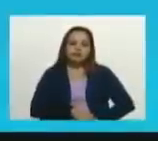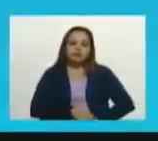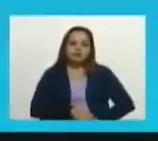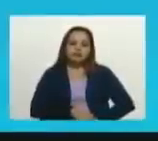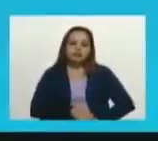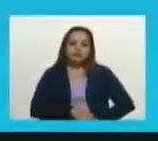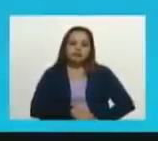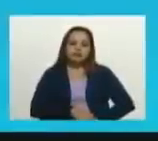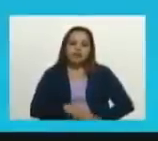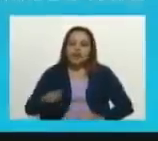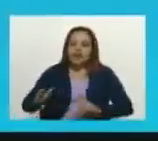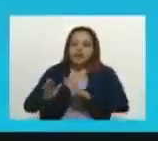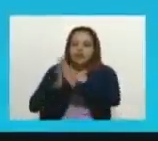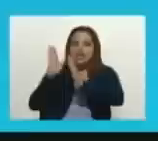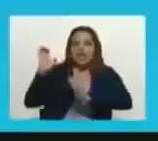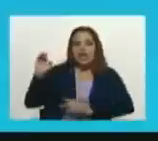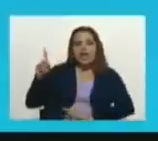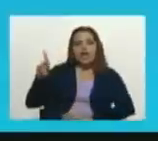Santa Eduvige,